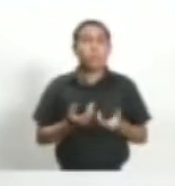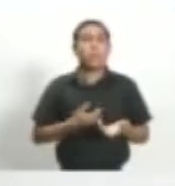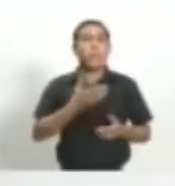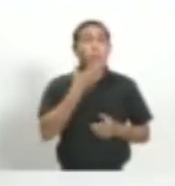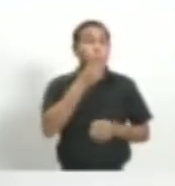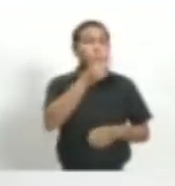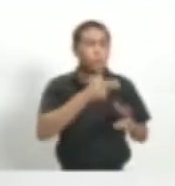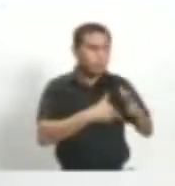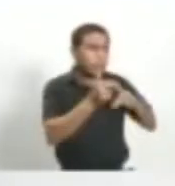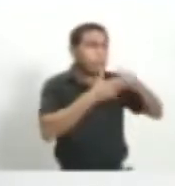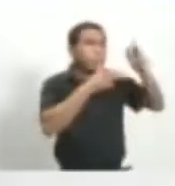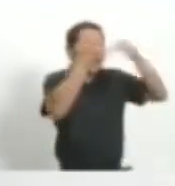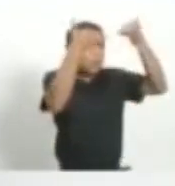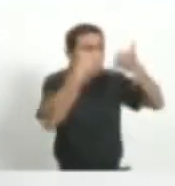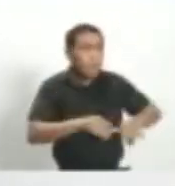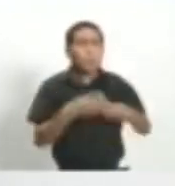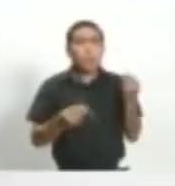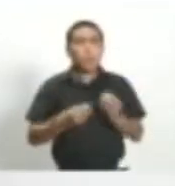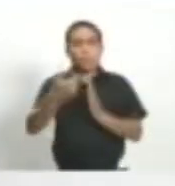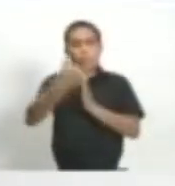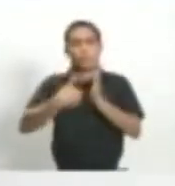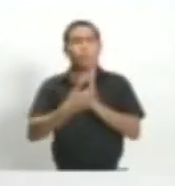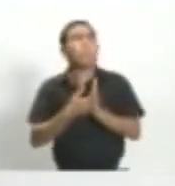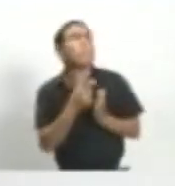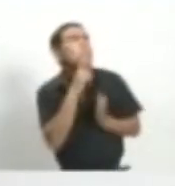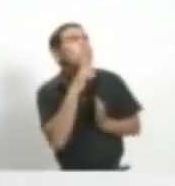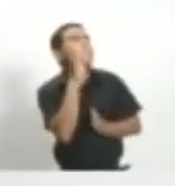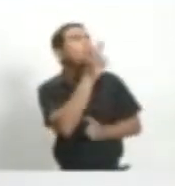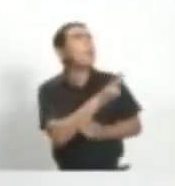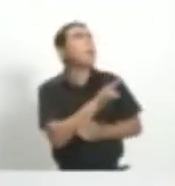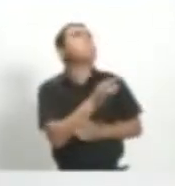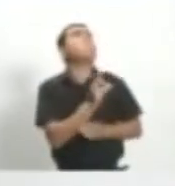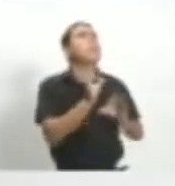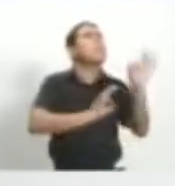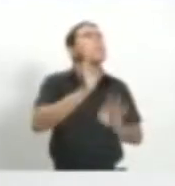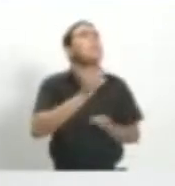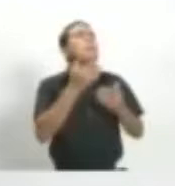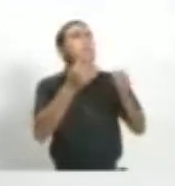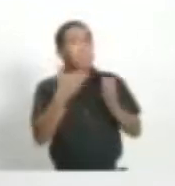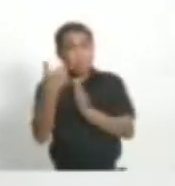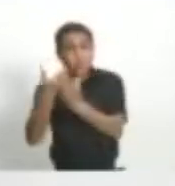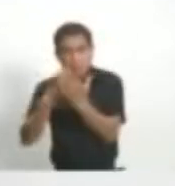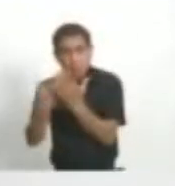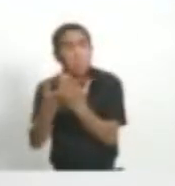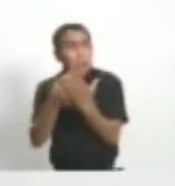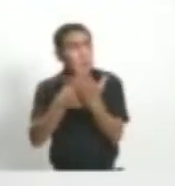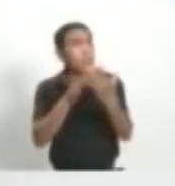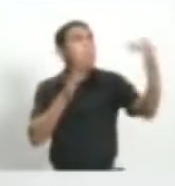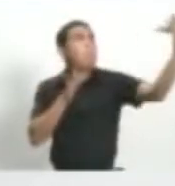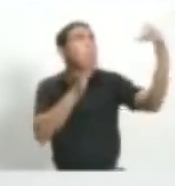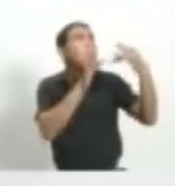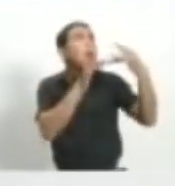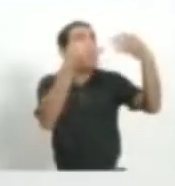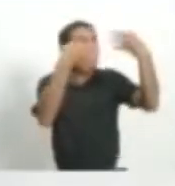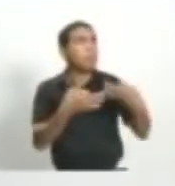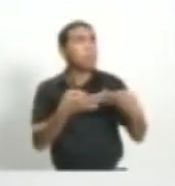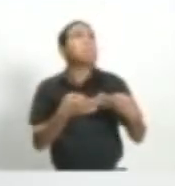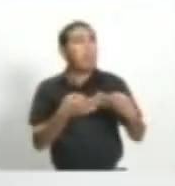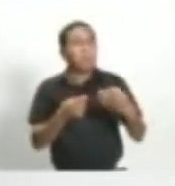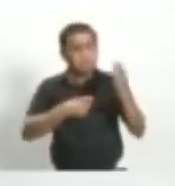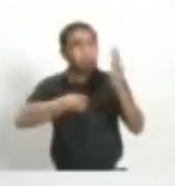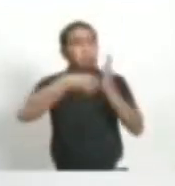obra, nosotros hacemos un recibo de obra. En ese recibo de obra verificamos que lo que diga la licencia es lo que se haga al final. Es